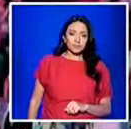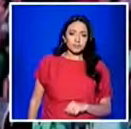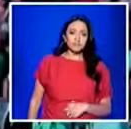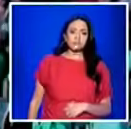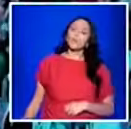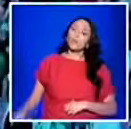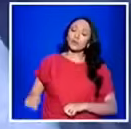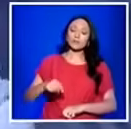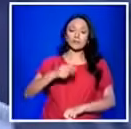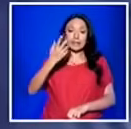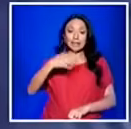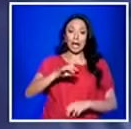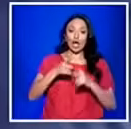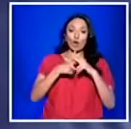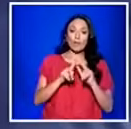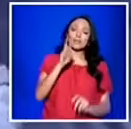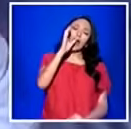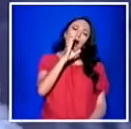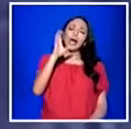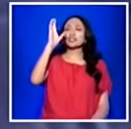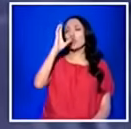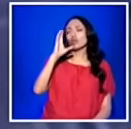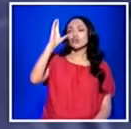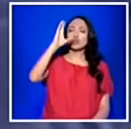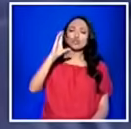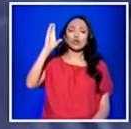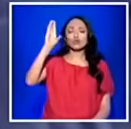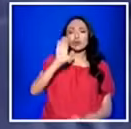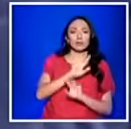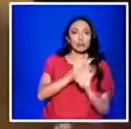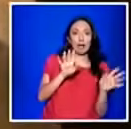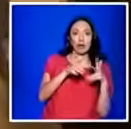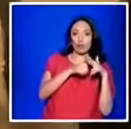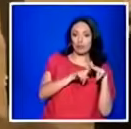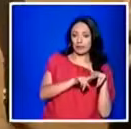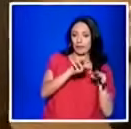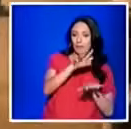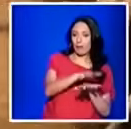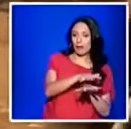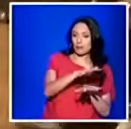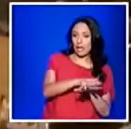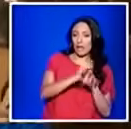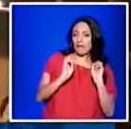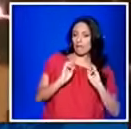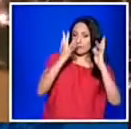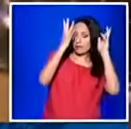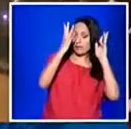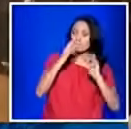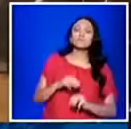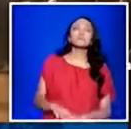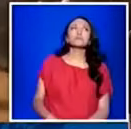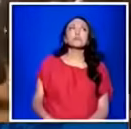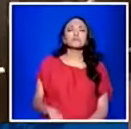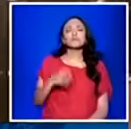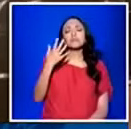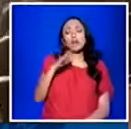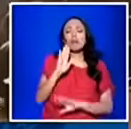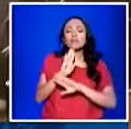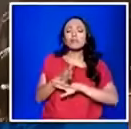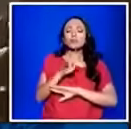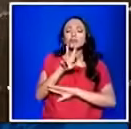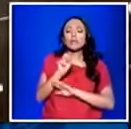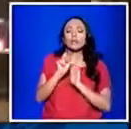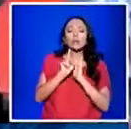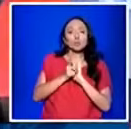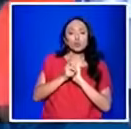30 minutos después de que empezó el tercer día del Festival Machala Vive la Música, se reportó una alarma de bomba que causó la suspensión temporal